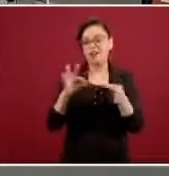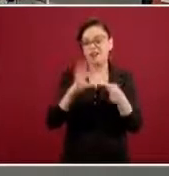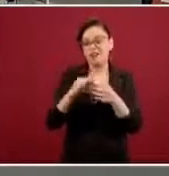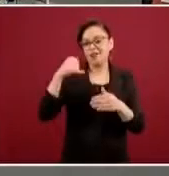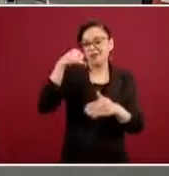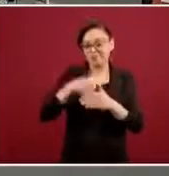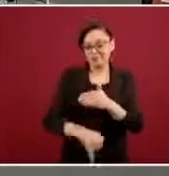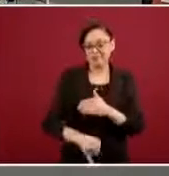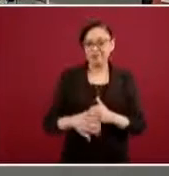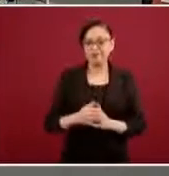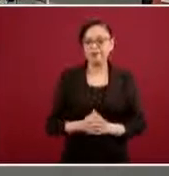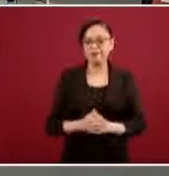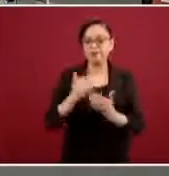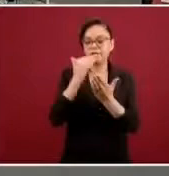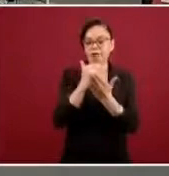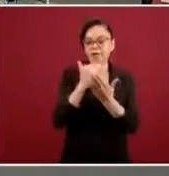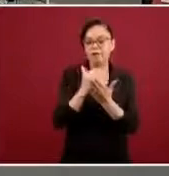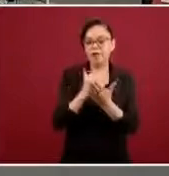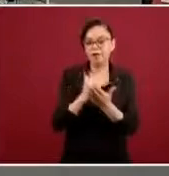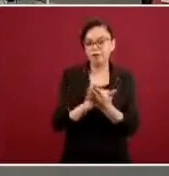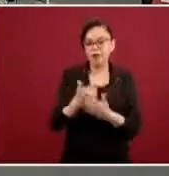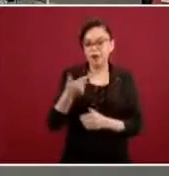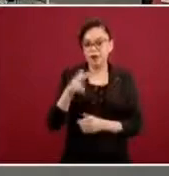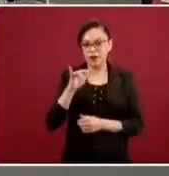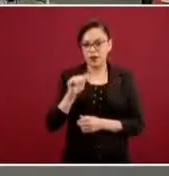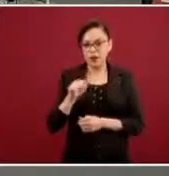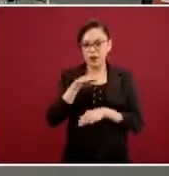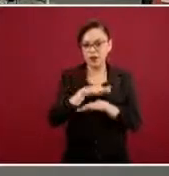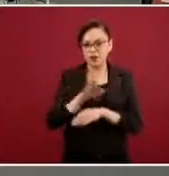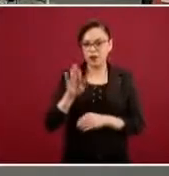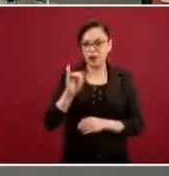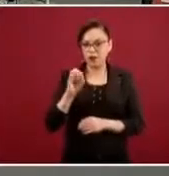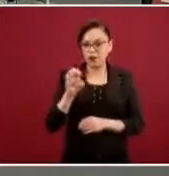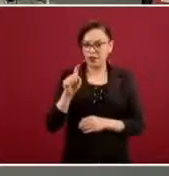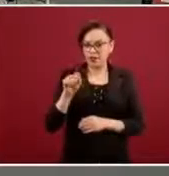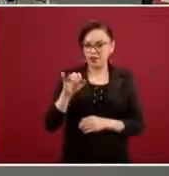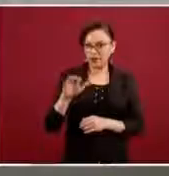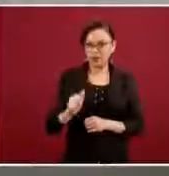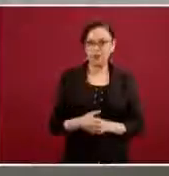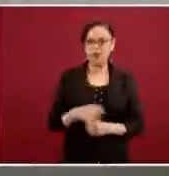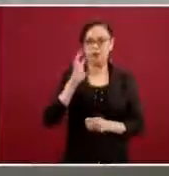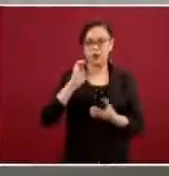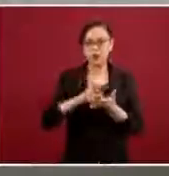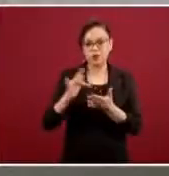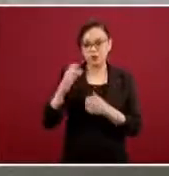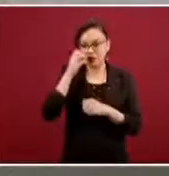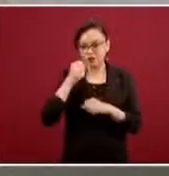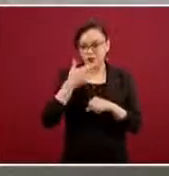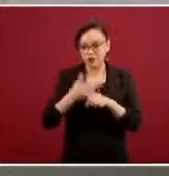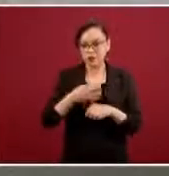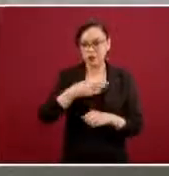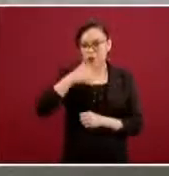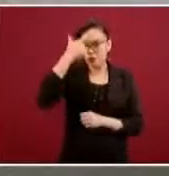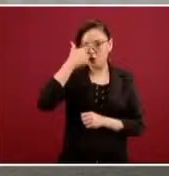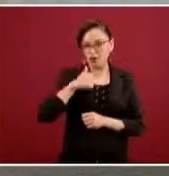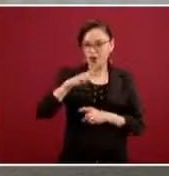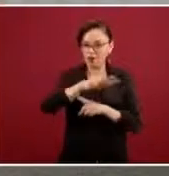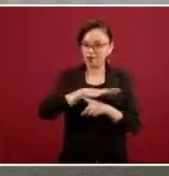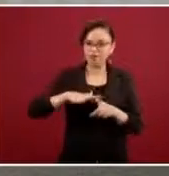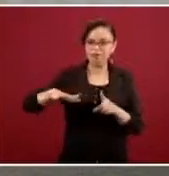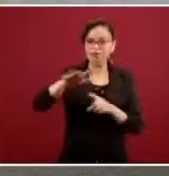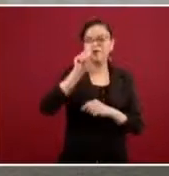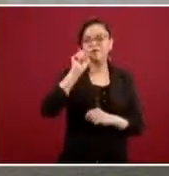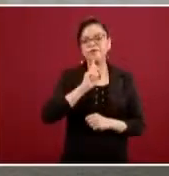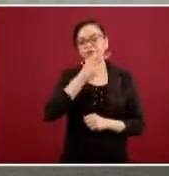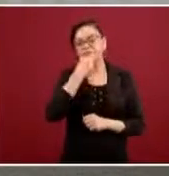lo preguntaba, de la guía bioética. Gracias, señor subsecretario. Maestro. Buenas noches a todas y a todos.